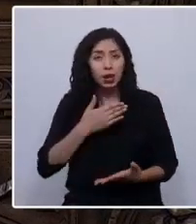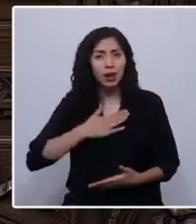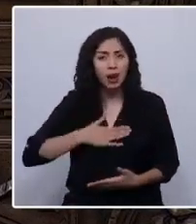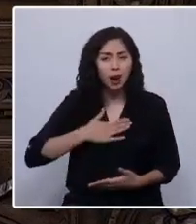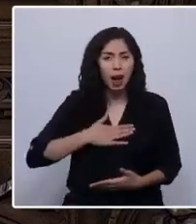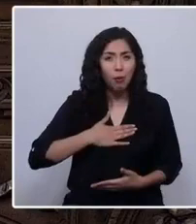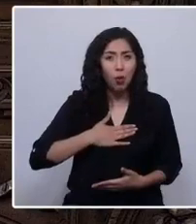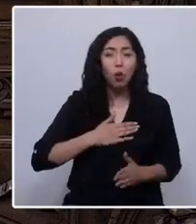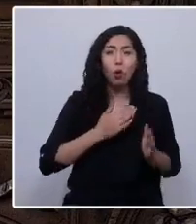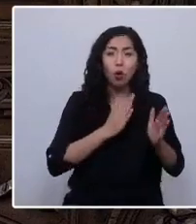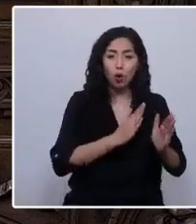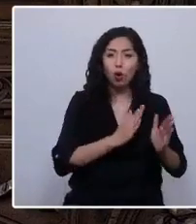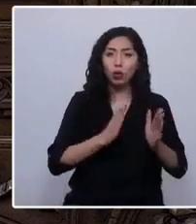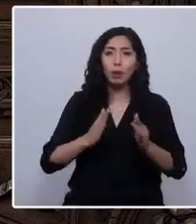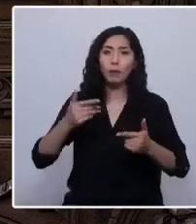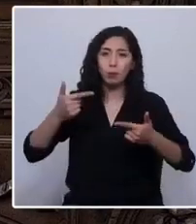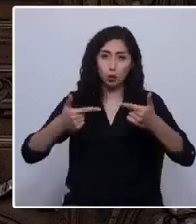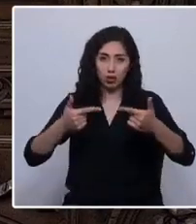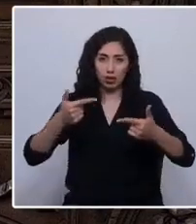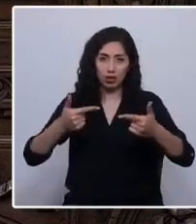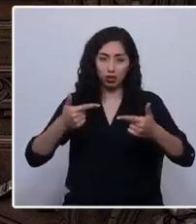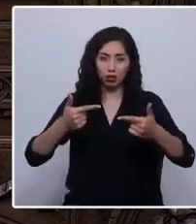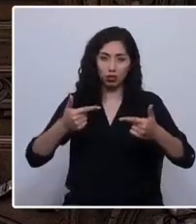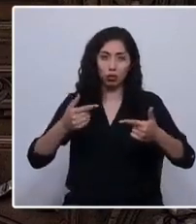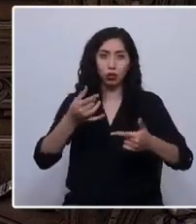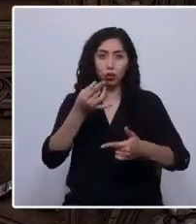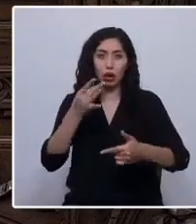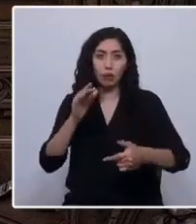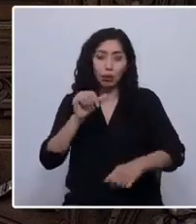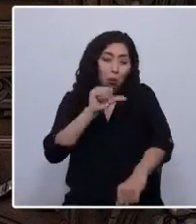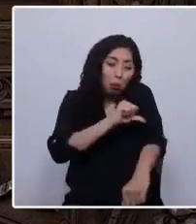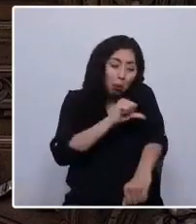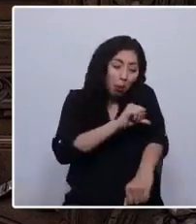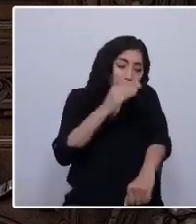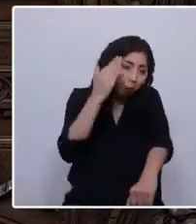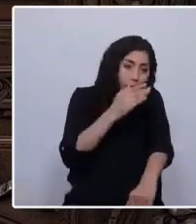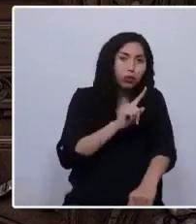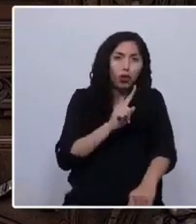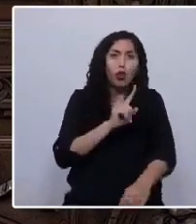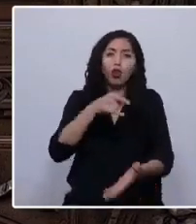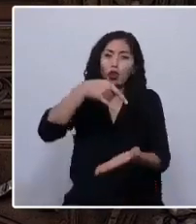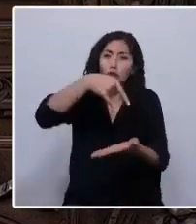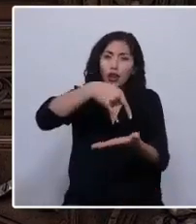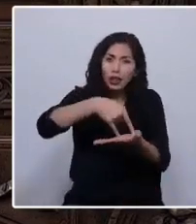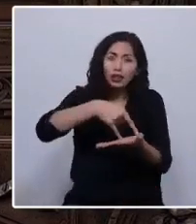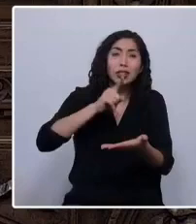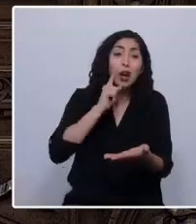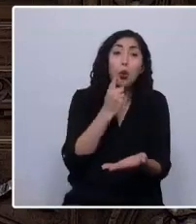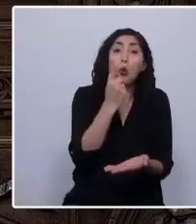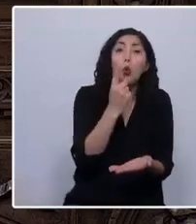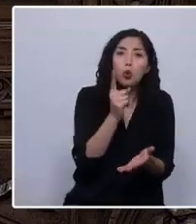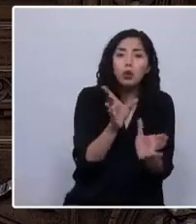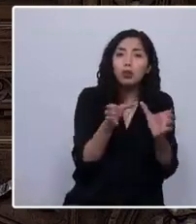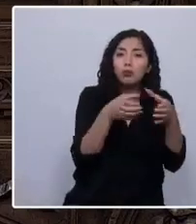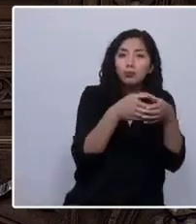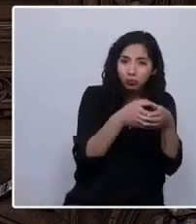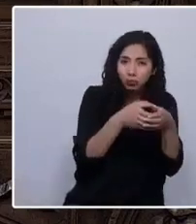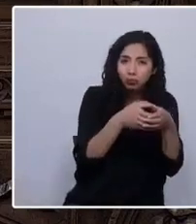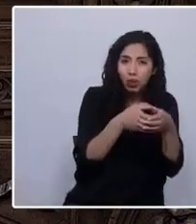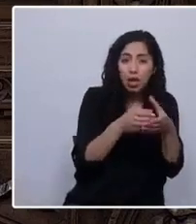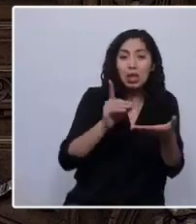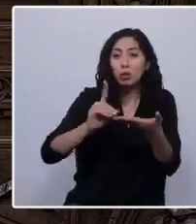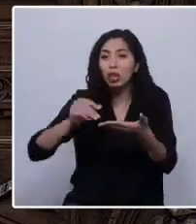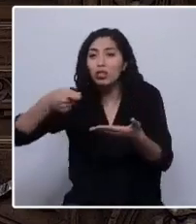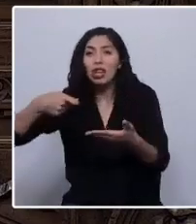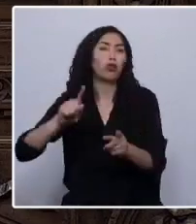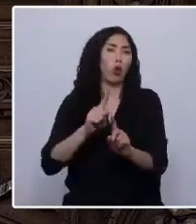un orden político que desconcentre, un Congreso unicameral que promueva el equilibrio entre poderes a través de un